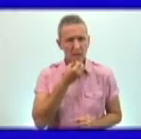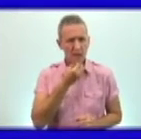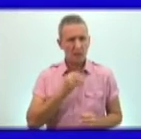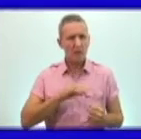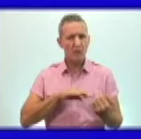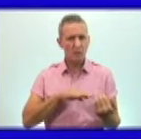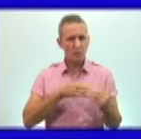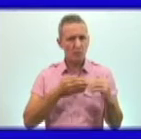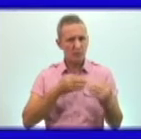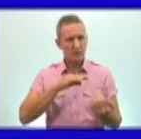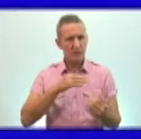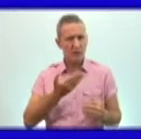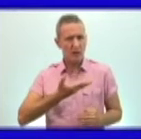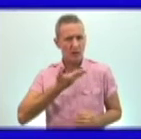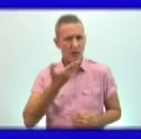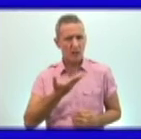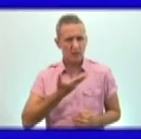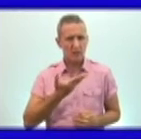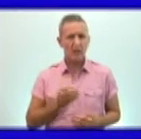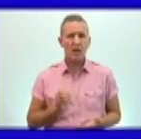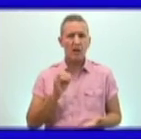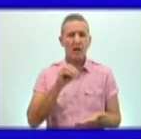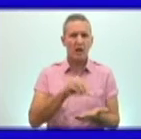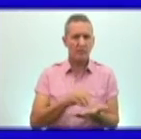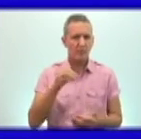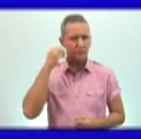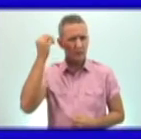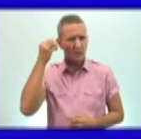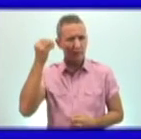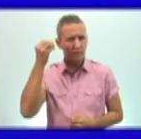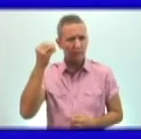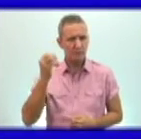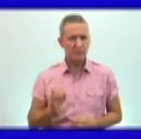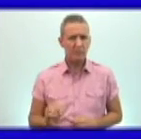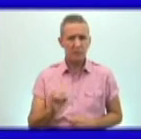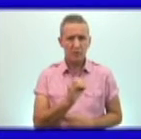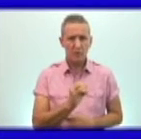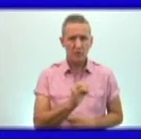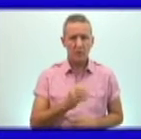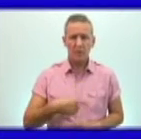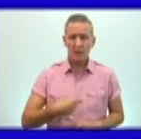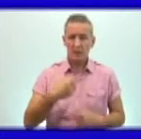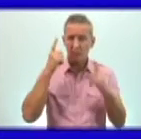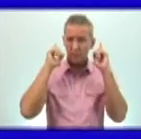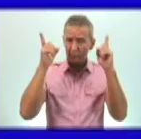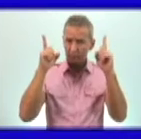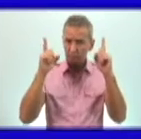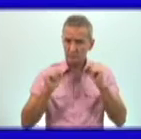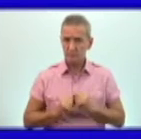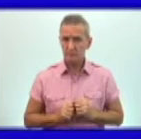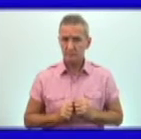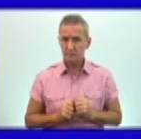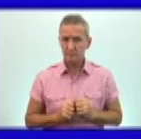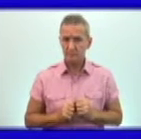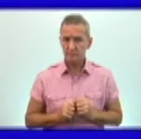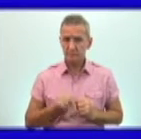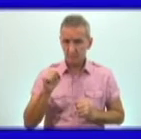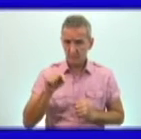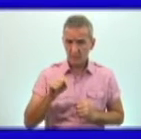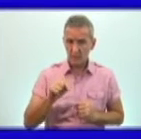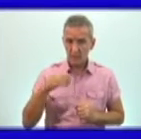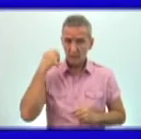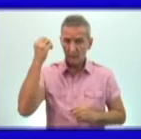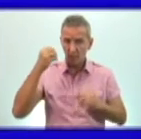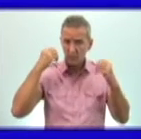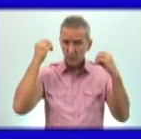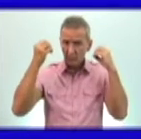vigencia y utilidad de algunos de estos aportes del pensamiento occidental para la cultura política. Aclaro algo: este